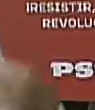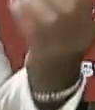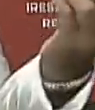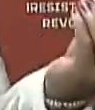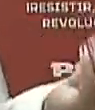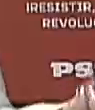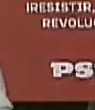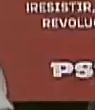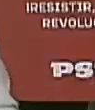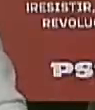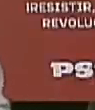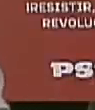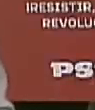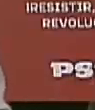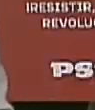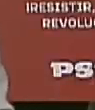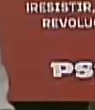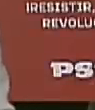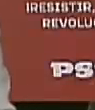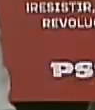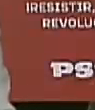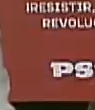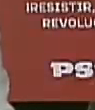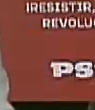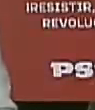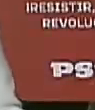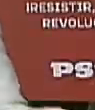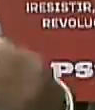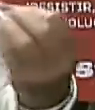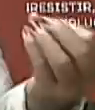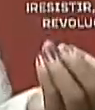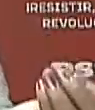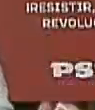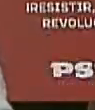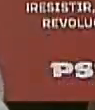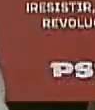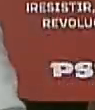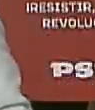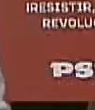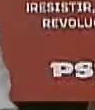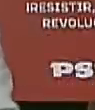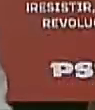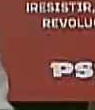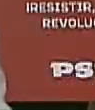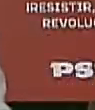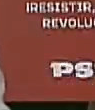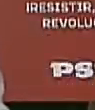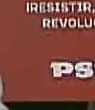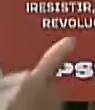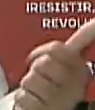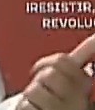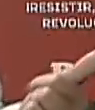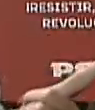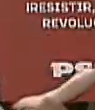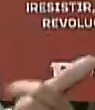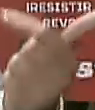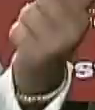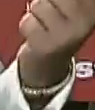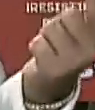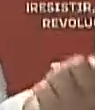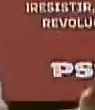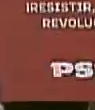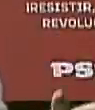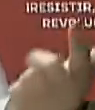del partido, el reforzamiento de los valores éticos de la militancia, una reinterpretación del momento histórico actual, de la